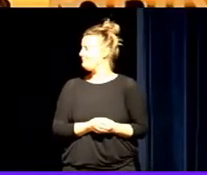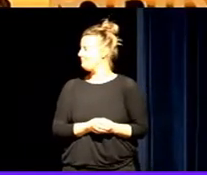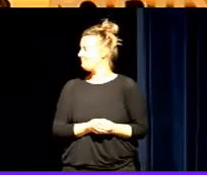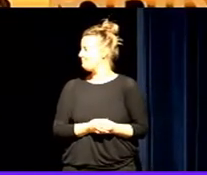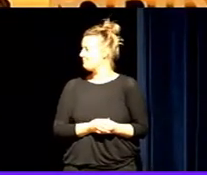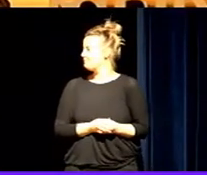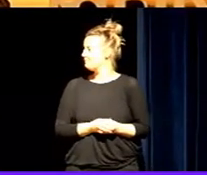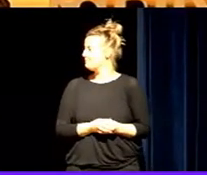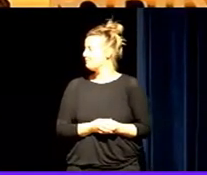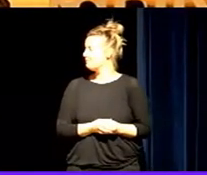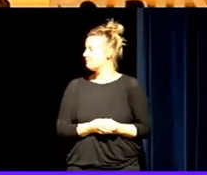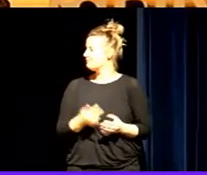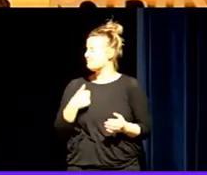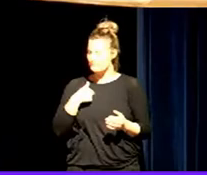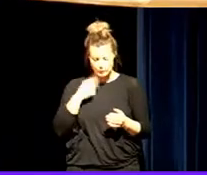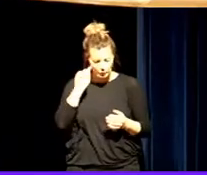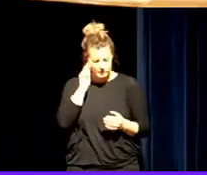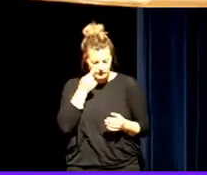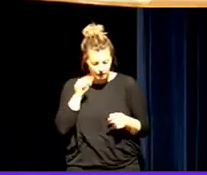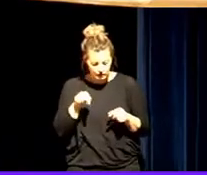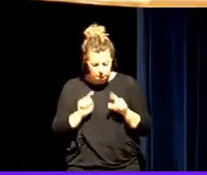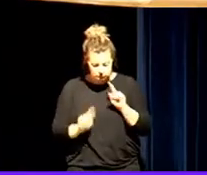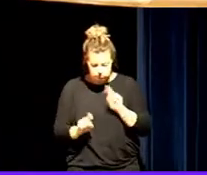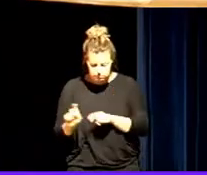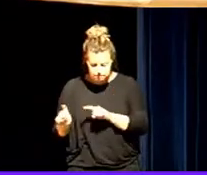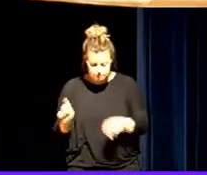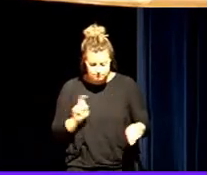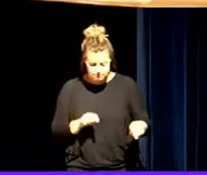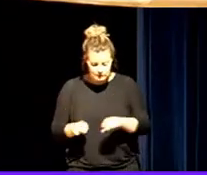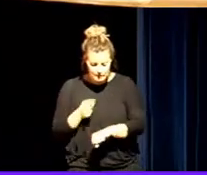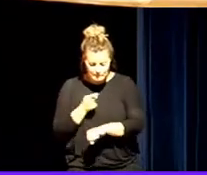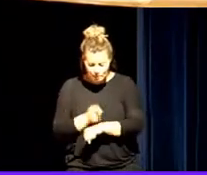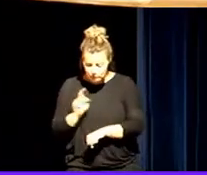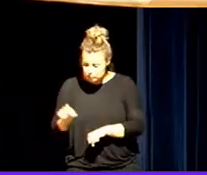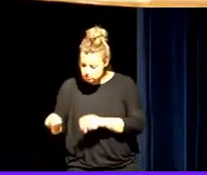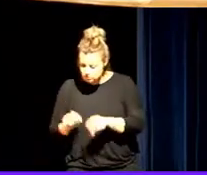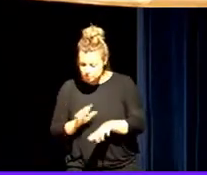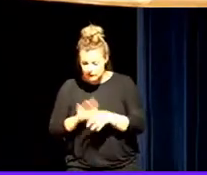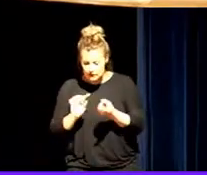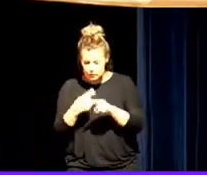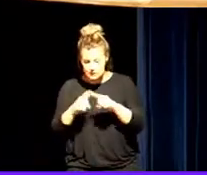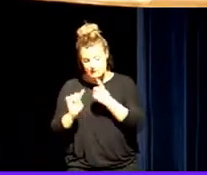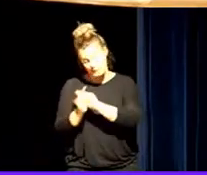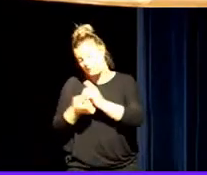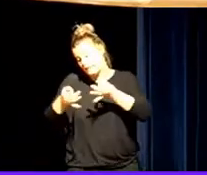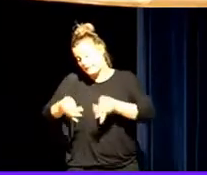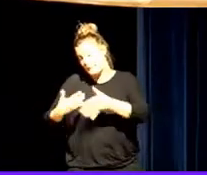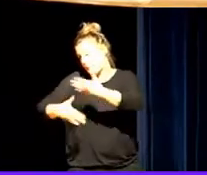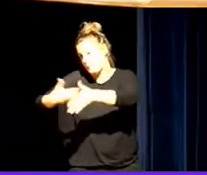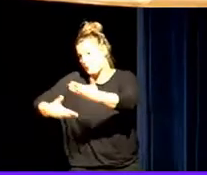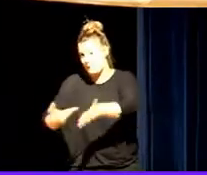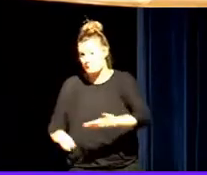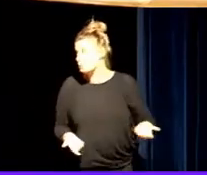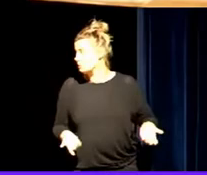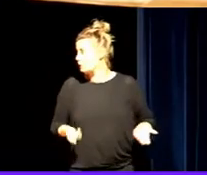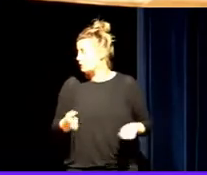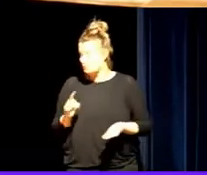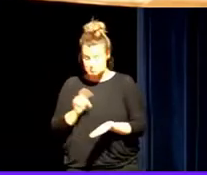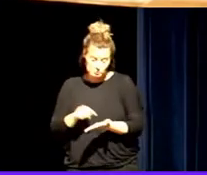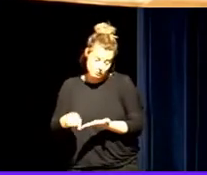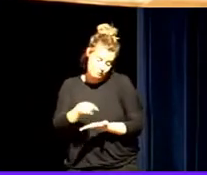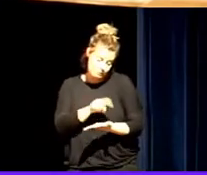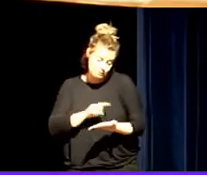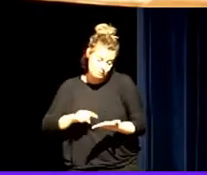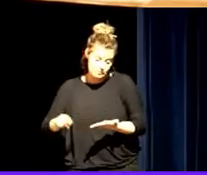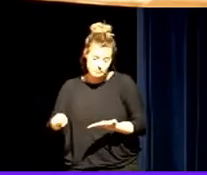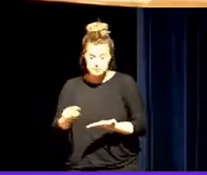Y yo me he enterado aquí que hay comandos para cambiar cosas. Y así vamos, ¿no? O sea, petacheando. O